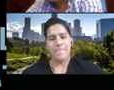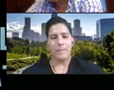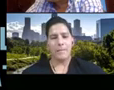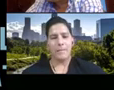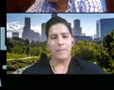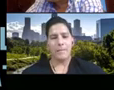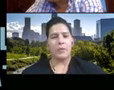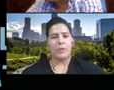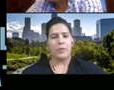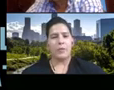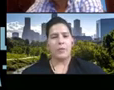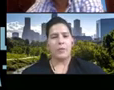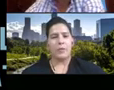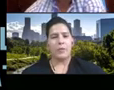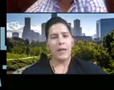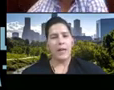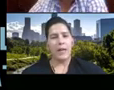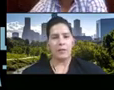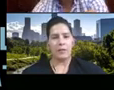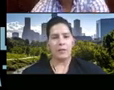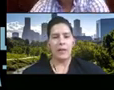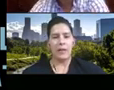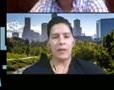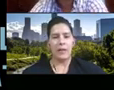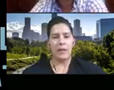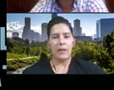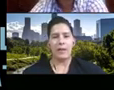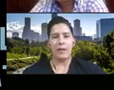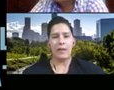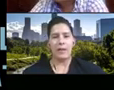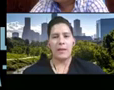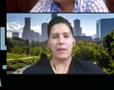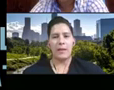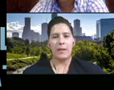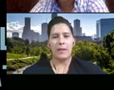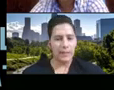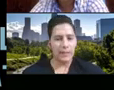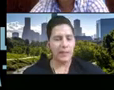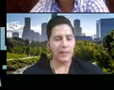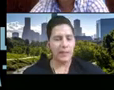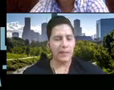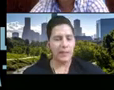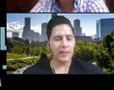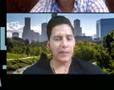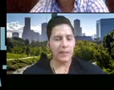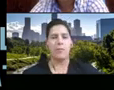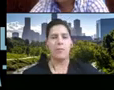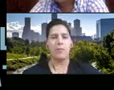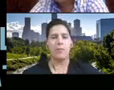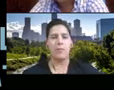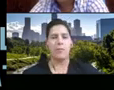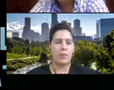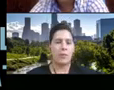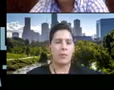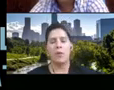Otro de nuestros pilares de promoción también es las artes escénicas. De repente creo que no tenemos tan bien